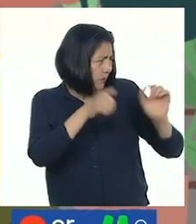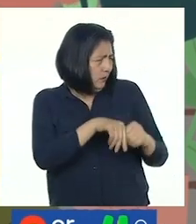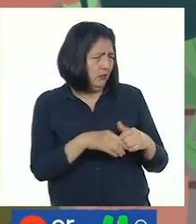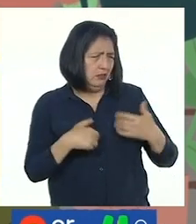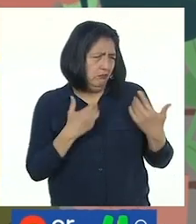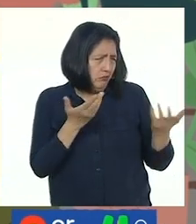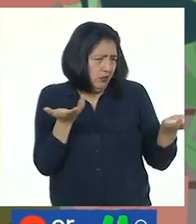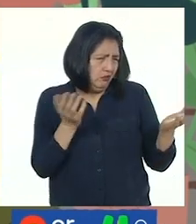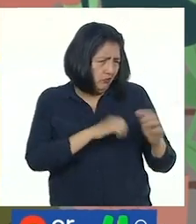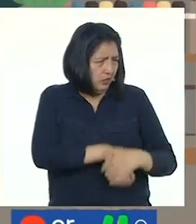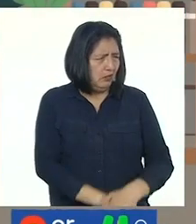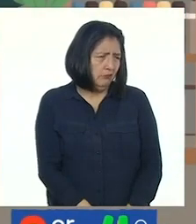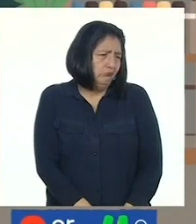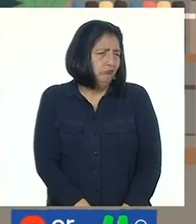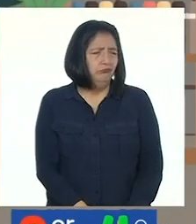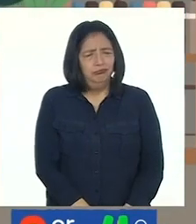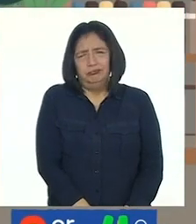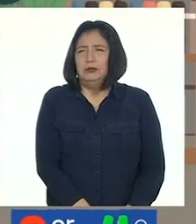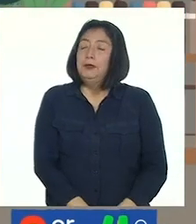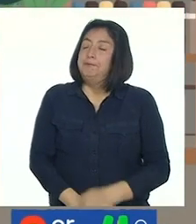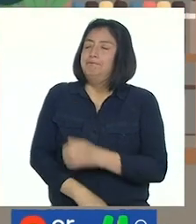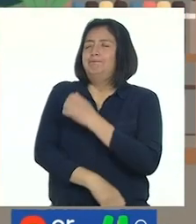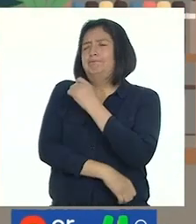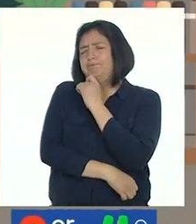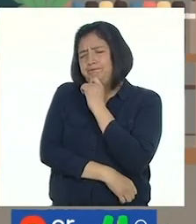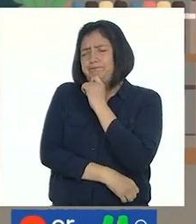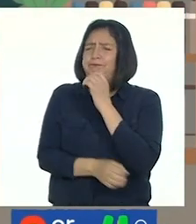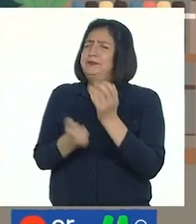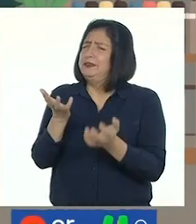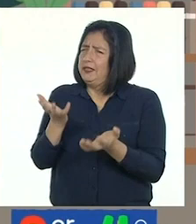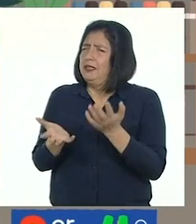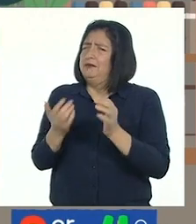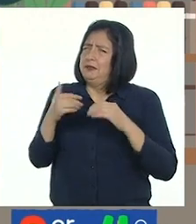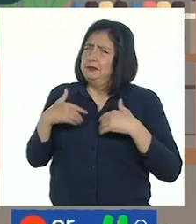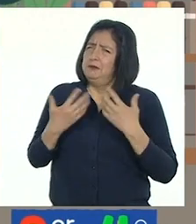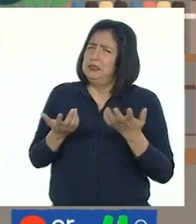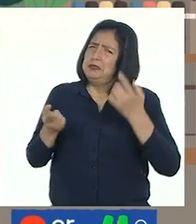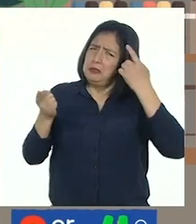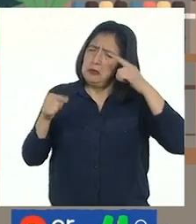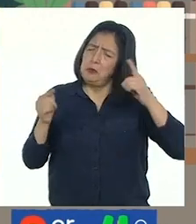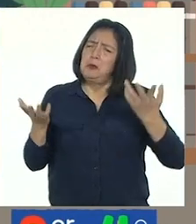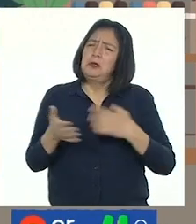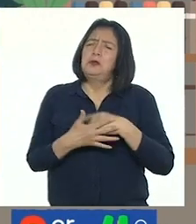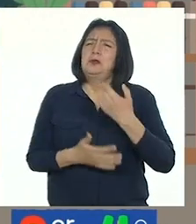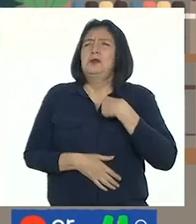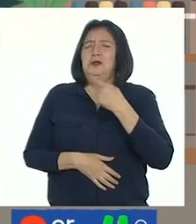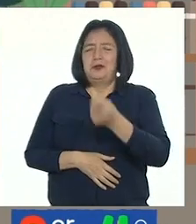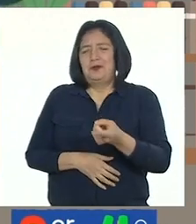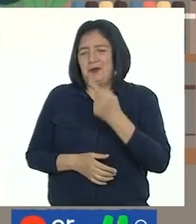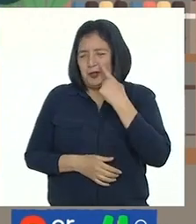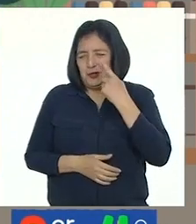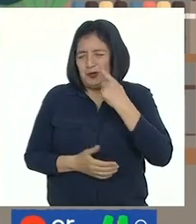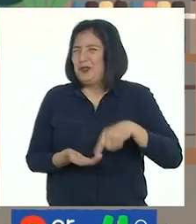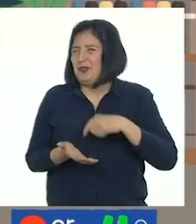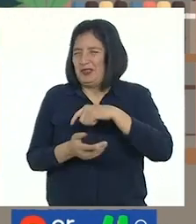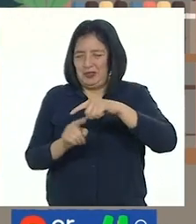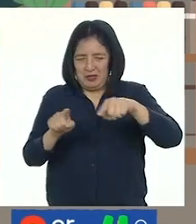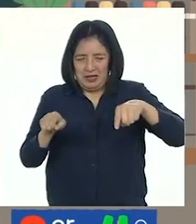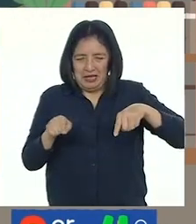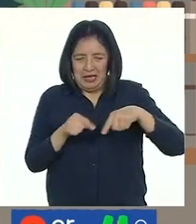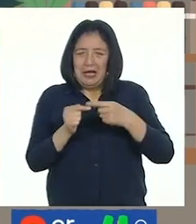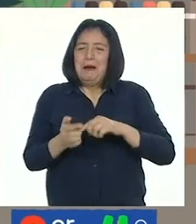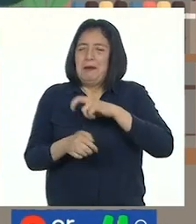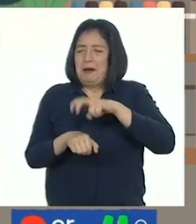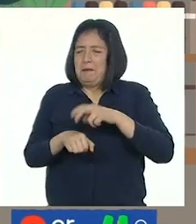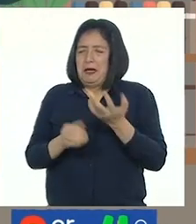pueda hacer. De repente pueden hacer las paces con mi conocido pastel de papa de la paz. De